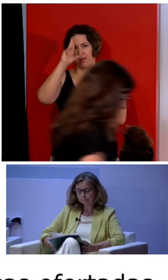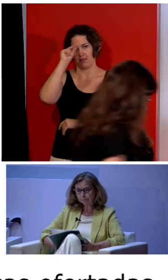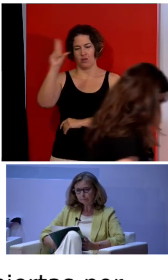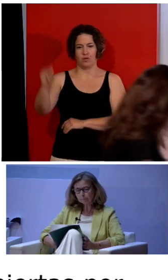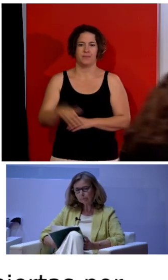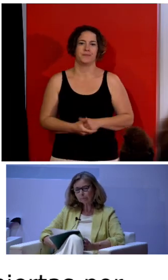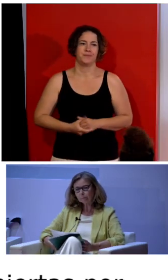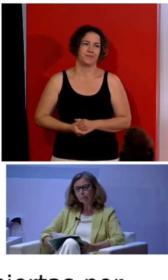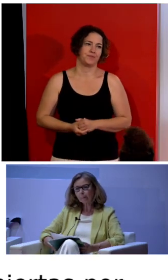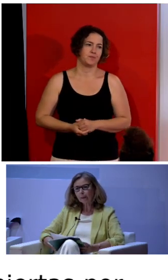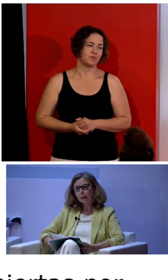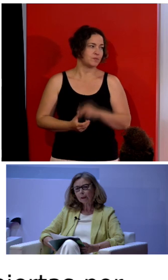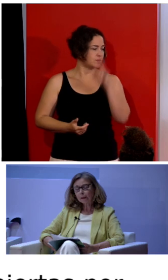intelectual.